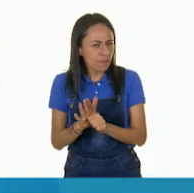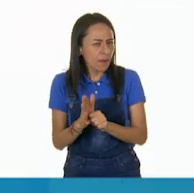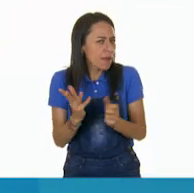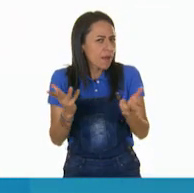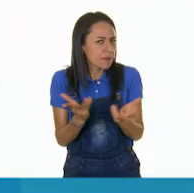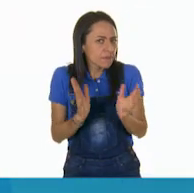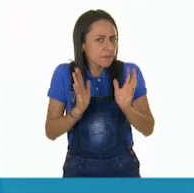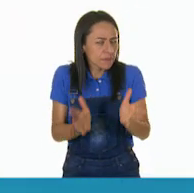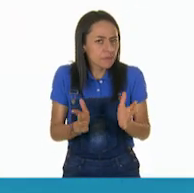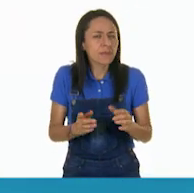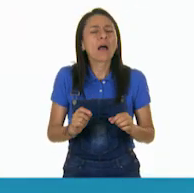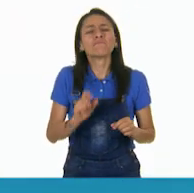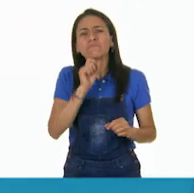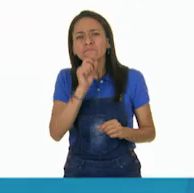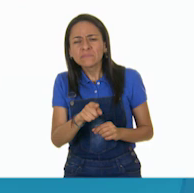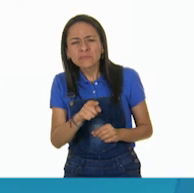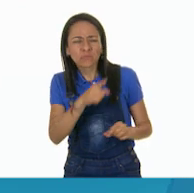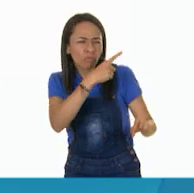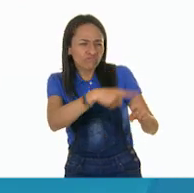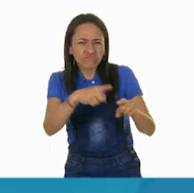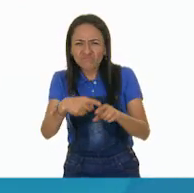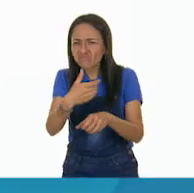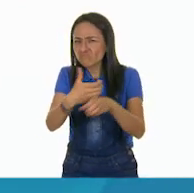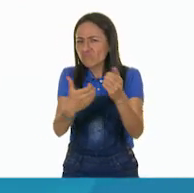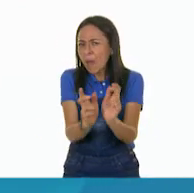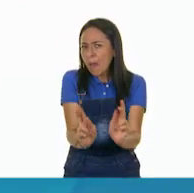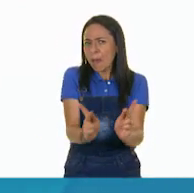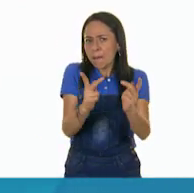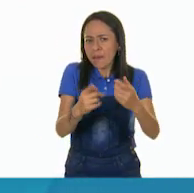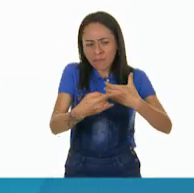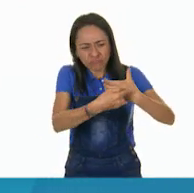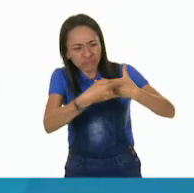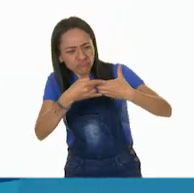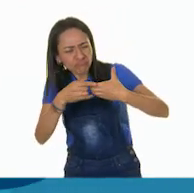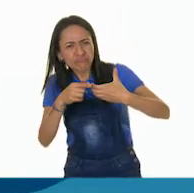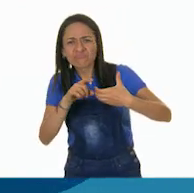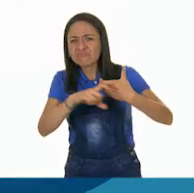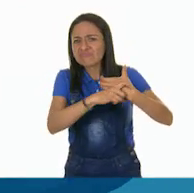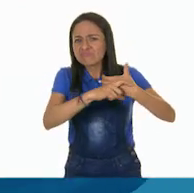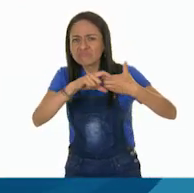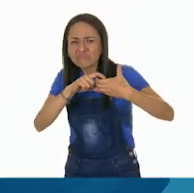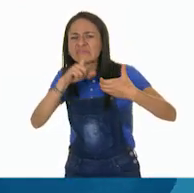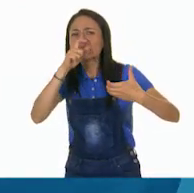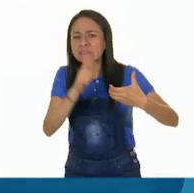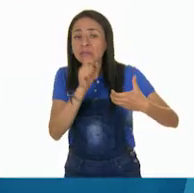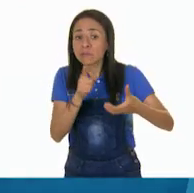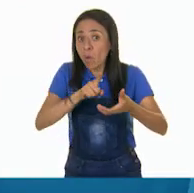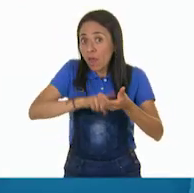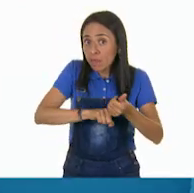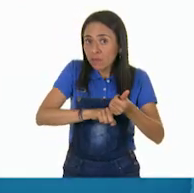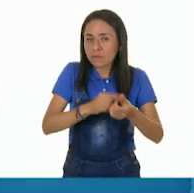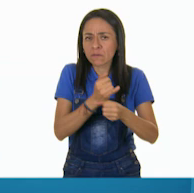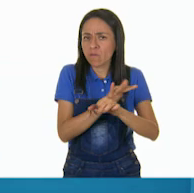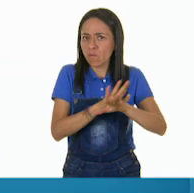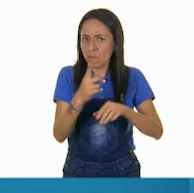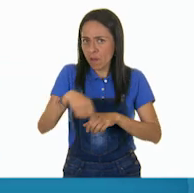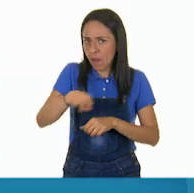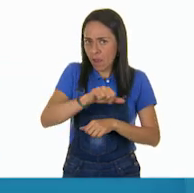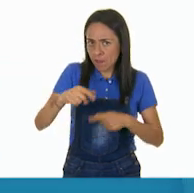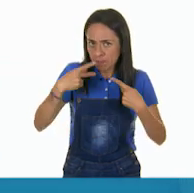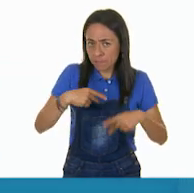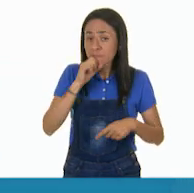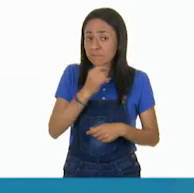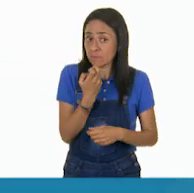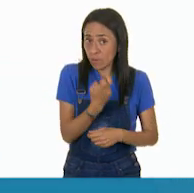etiquetas y los envases comerciales así como las instrucciones generales para el usuario y también las precauciones en el manejo